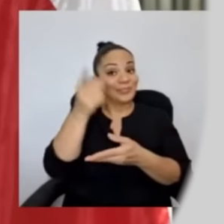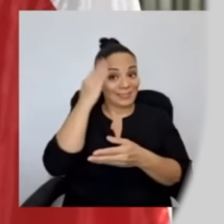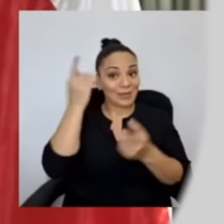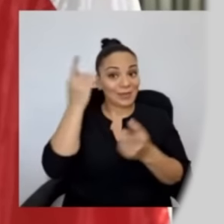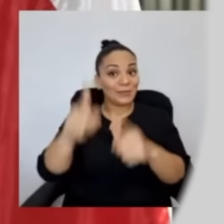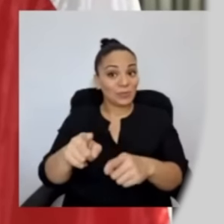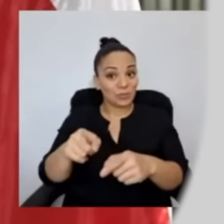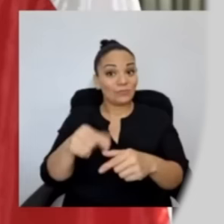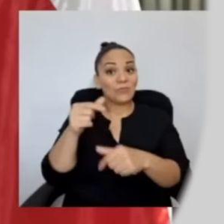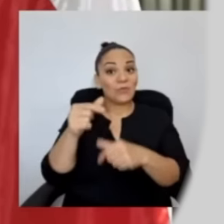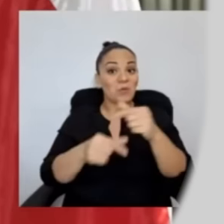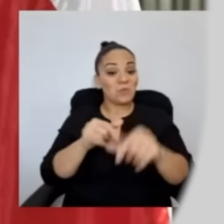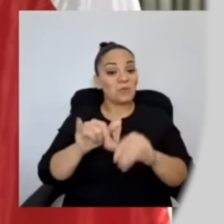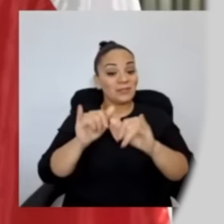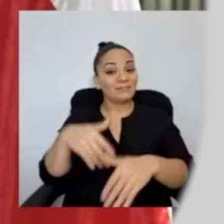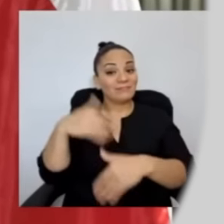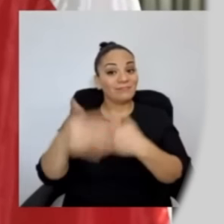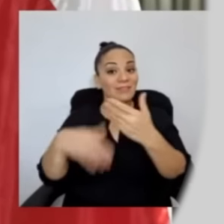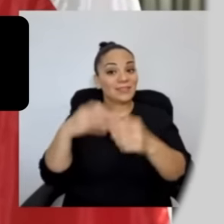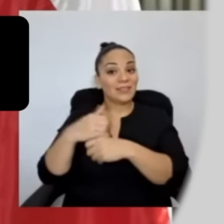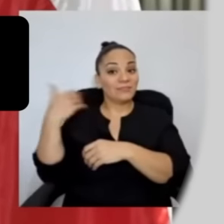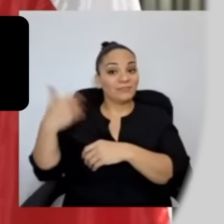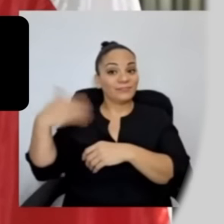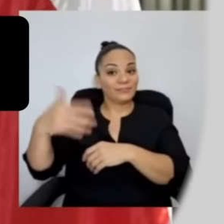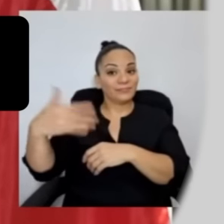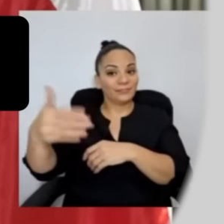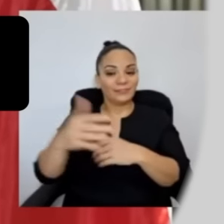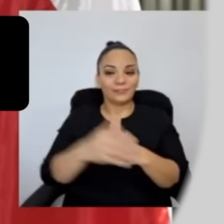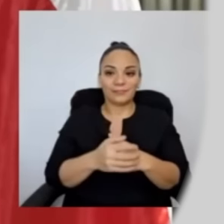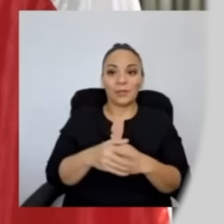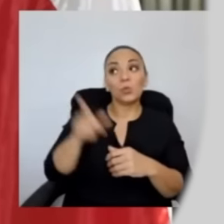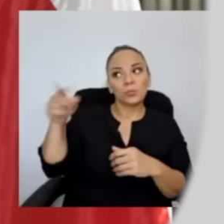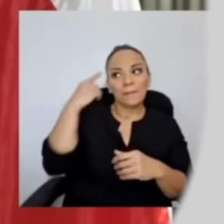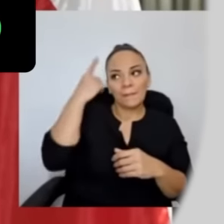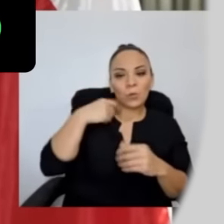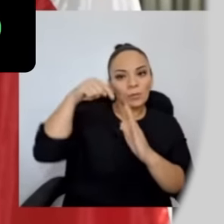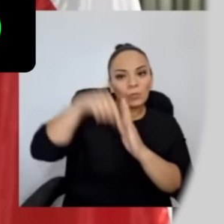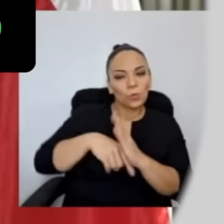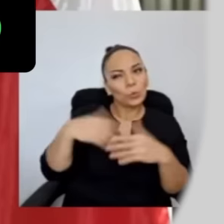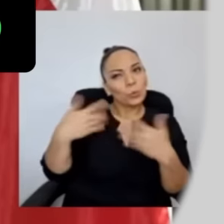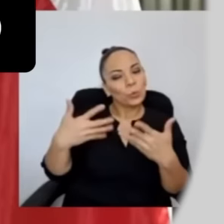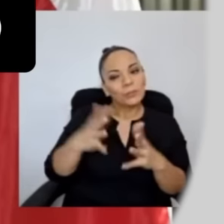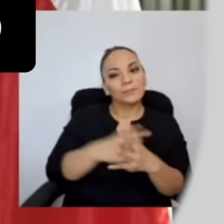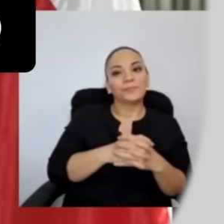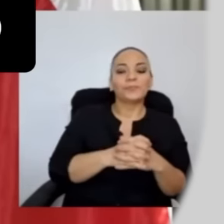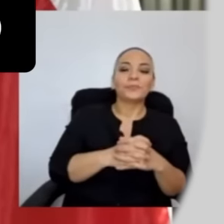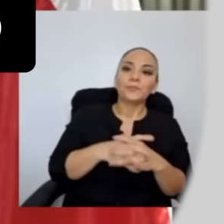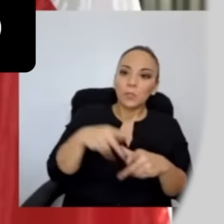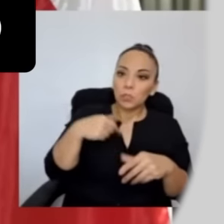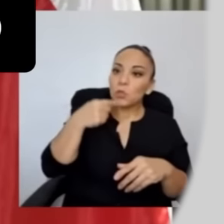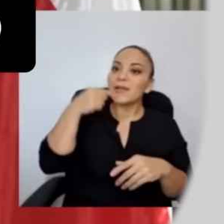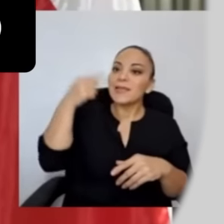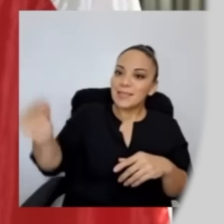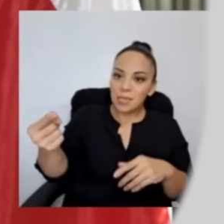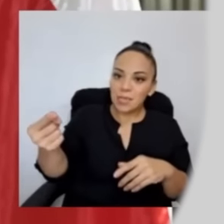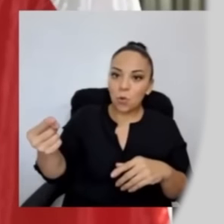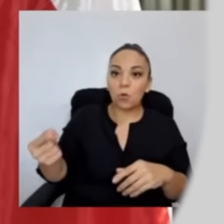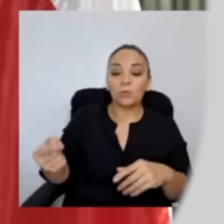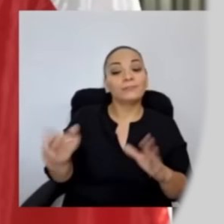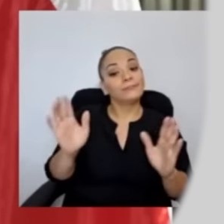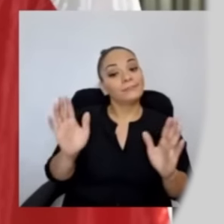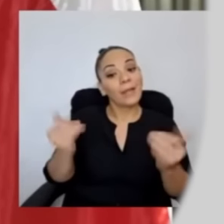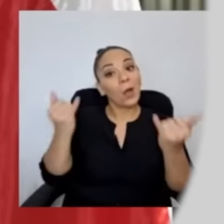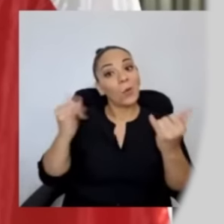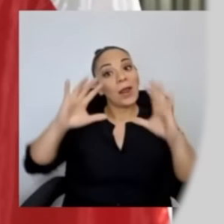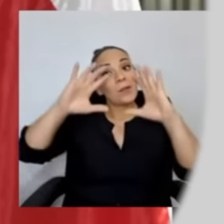fue. Entonces, usted hace una pregunta profunda, y yo lo que le digo es que el mundo está cambiando,